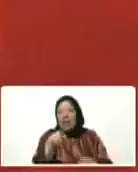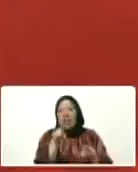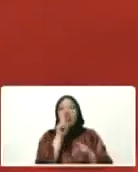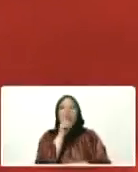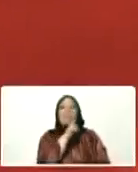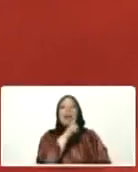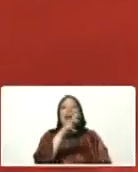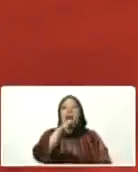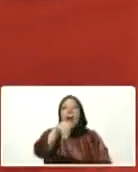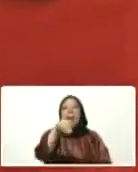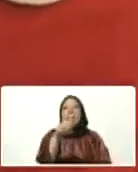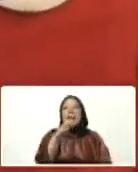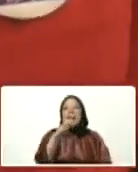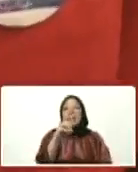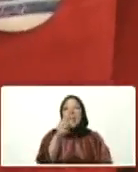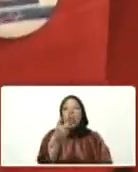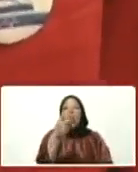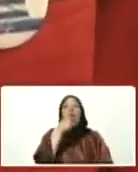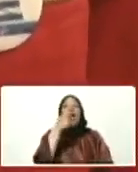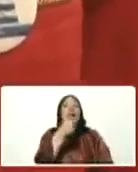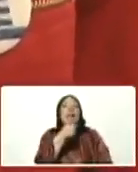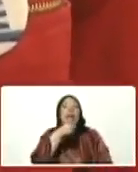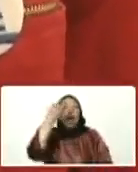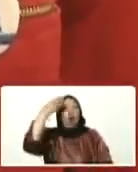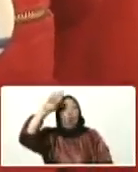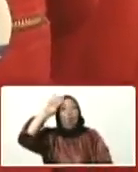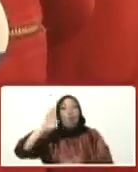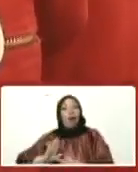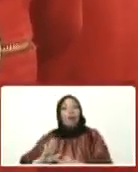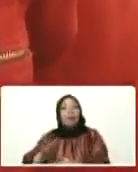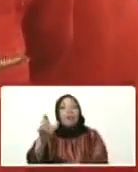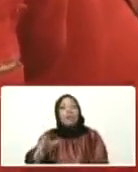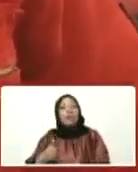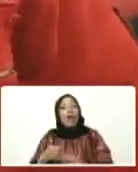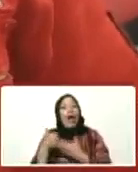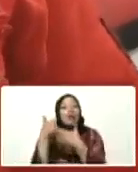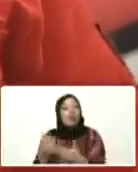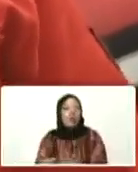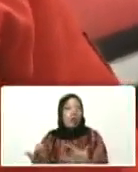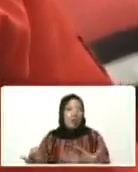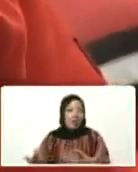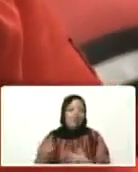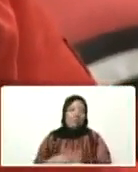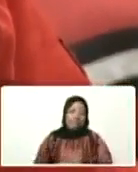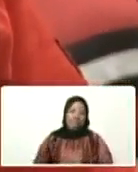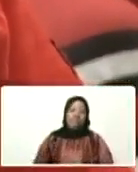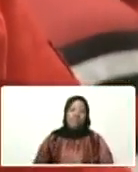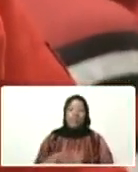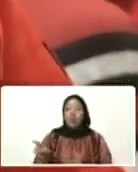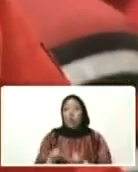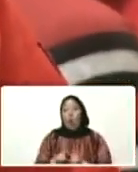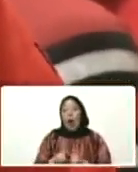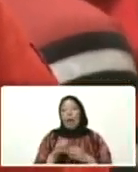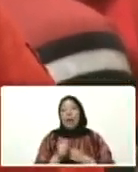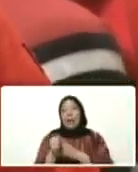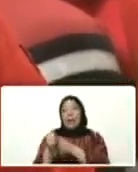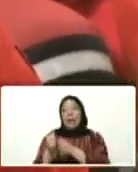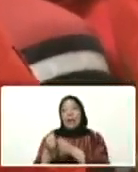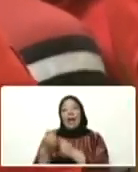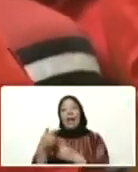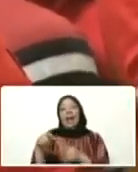reconocimiento de la República de Cuba a quienes han honrado la patria de José Martí. También ellos fueron reconocidos